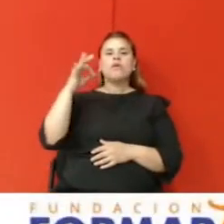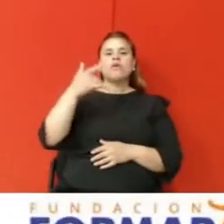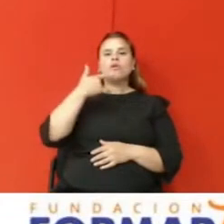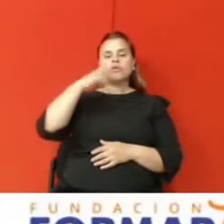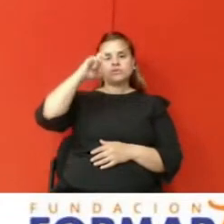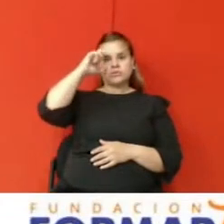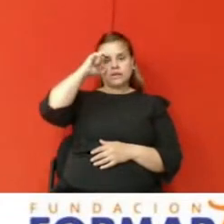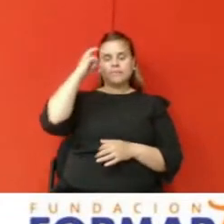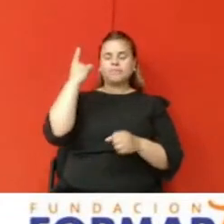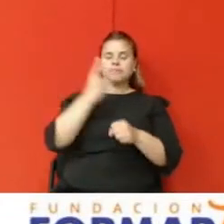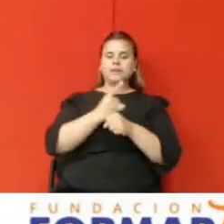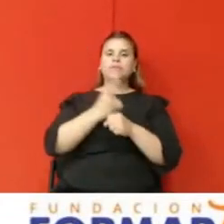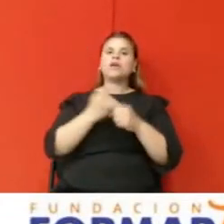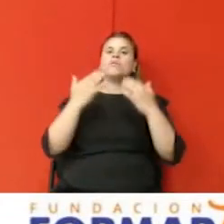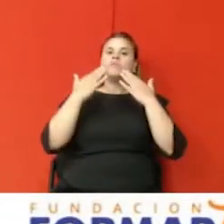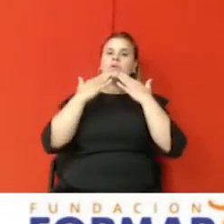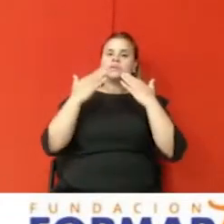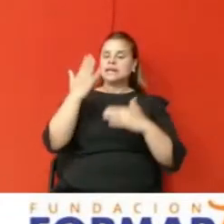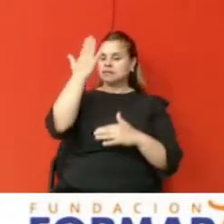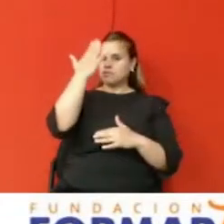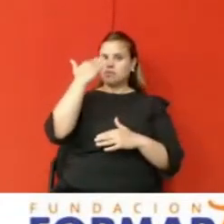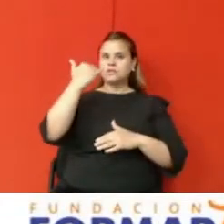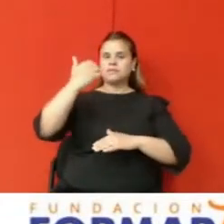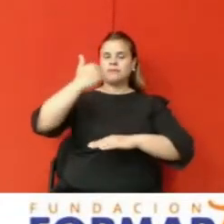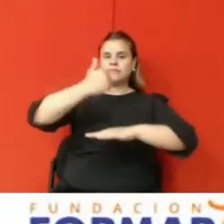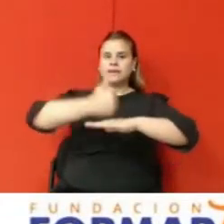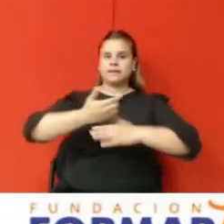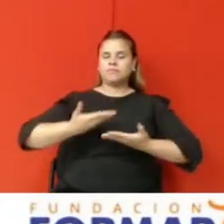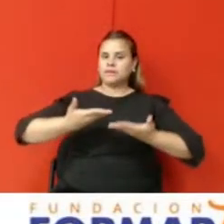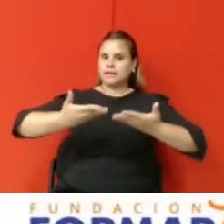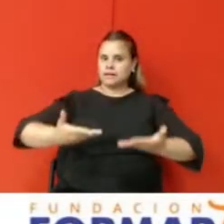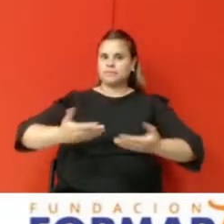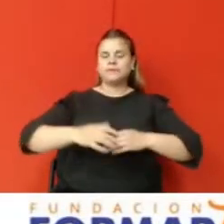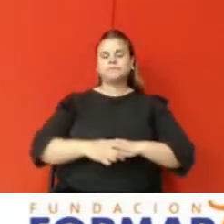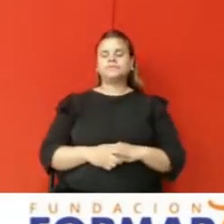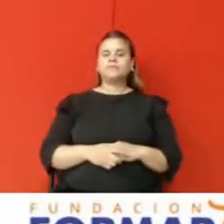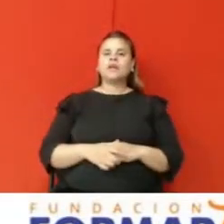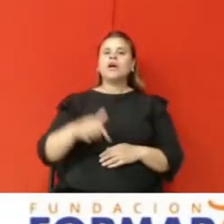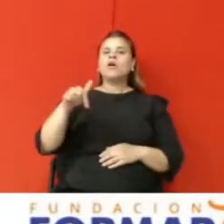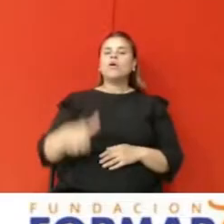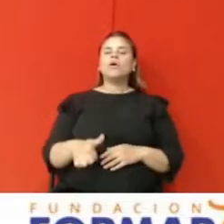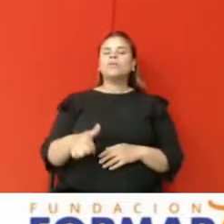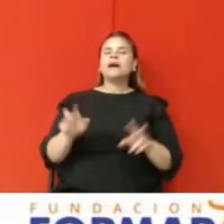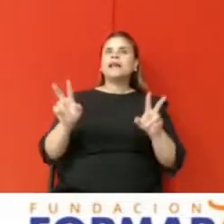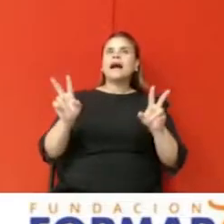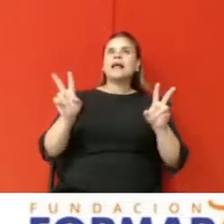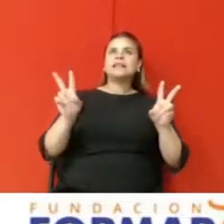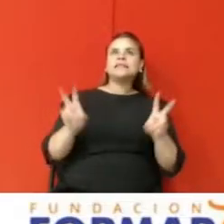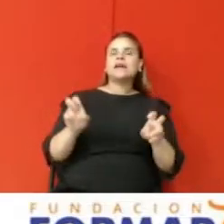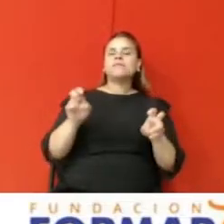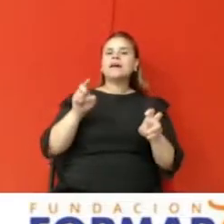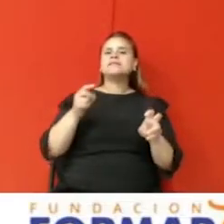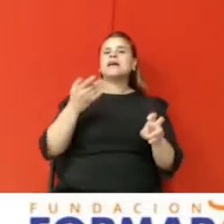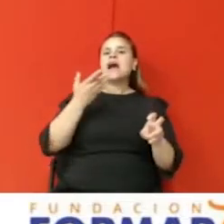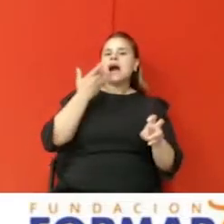invitación para participar de estas jornadas nacionales, para abordar un tema que lo